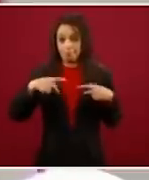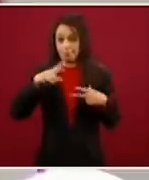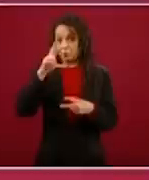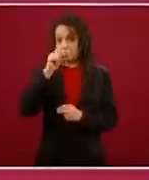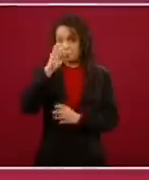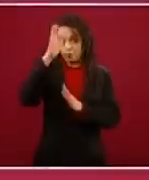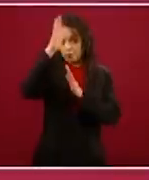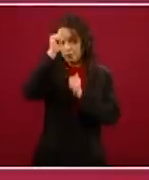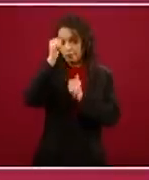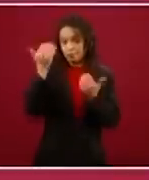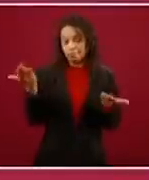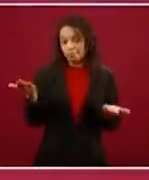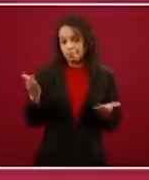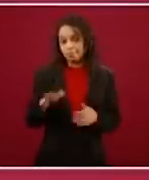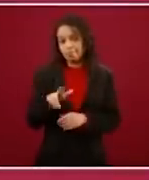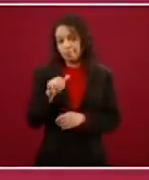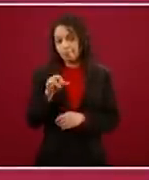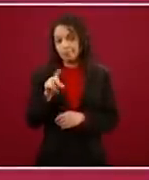nuestros adversarios.